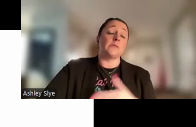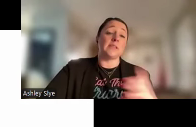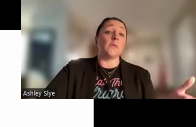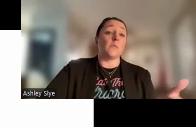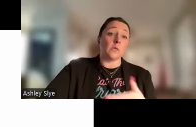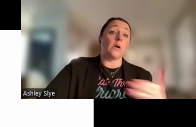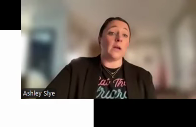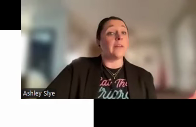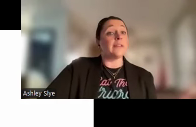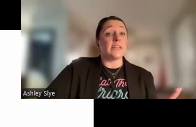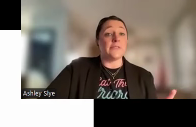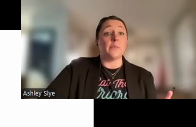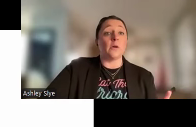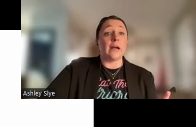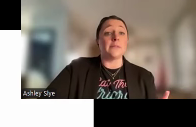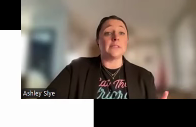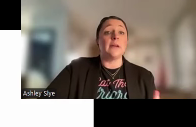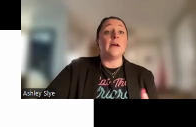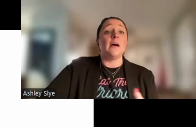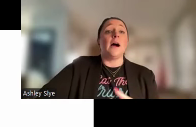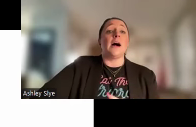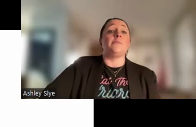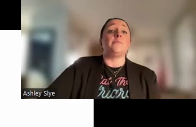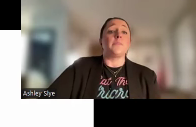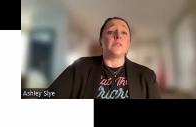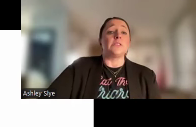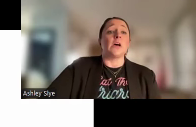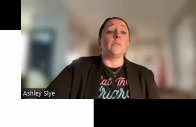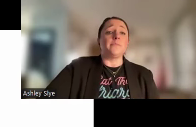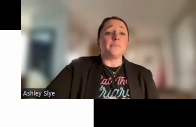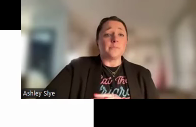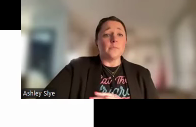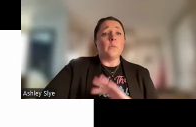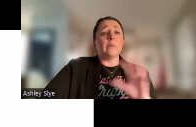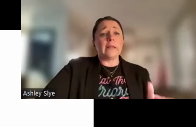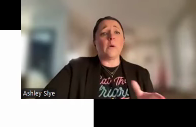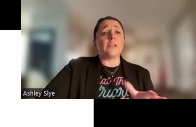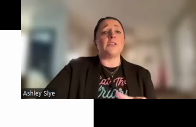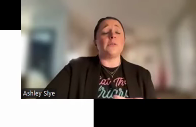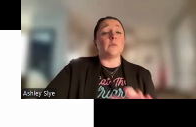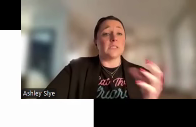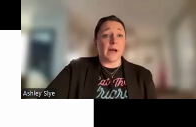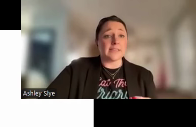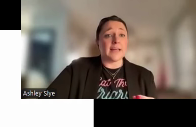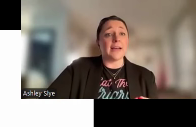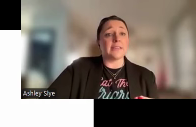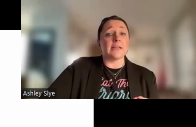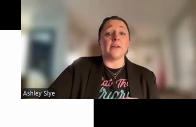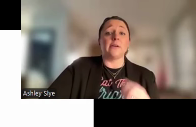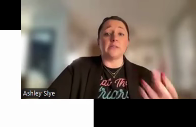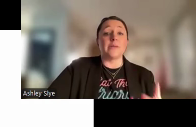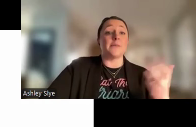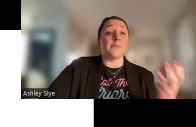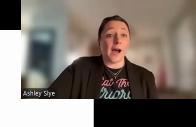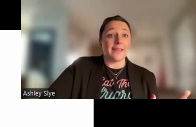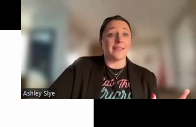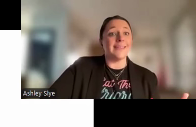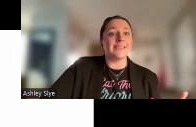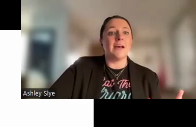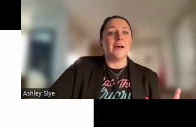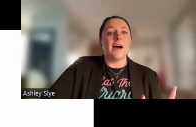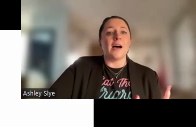conocer información personal. Entonces, es muy importante poder conservar esta seguridad y confidencialidad de las personas